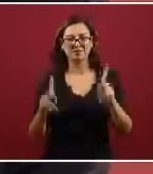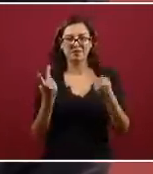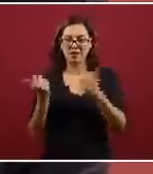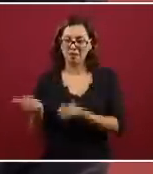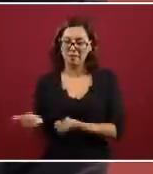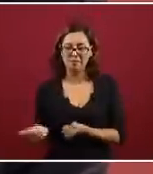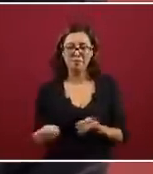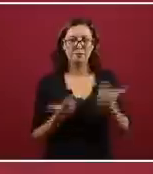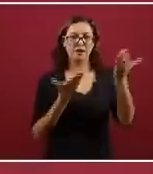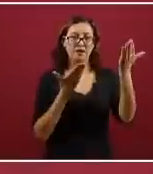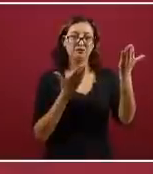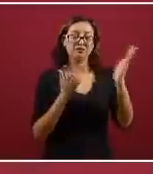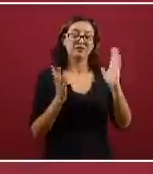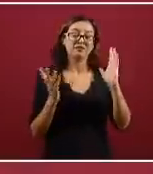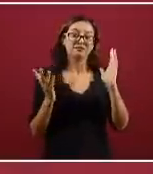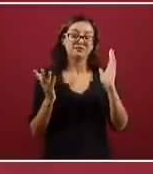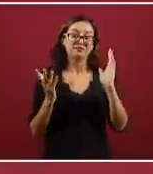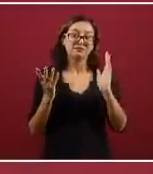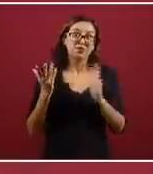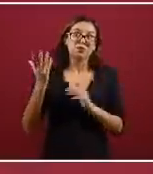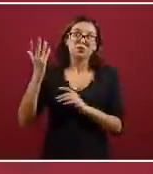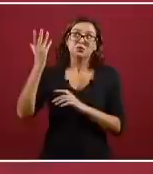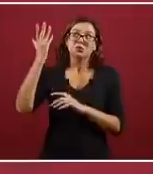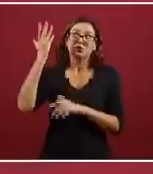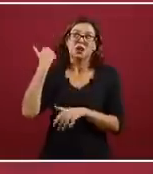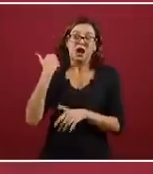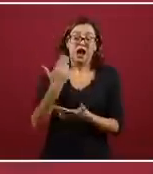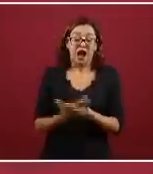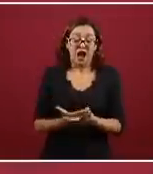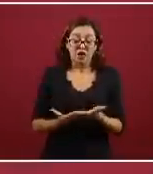ahora se va a arreglar